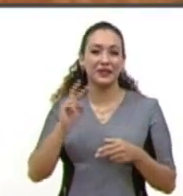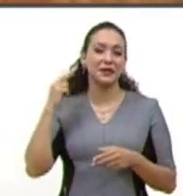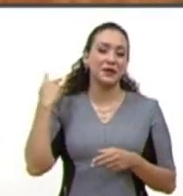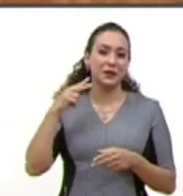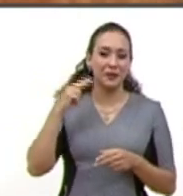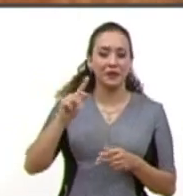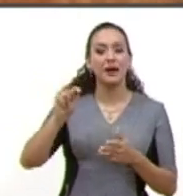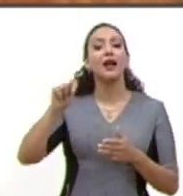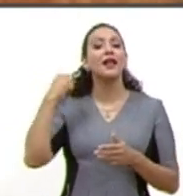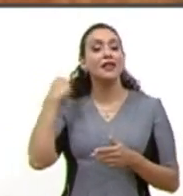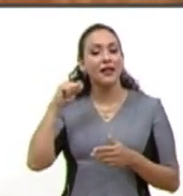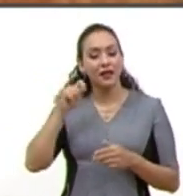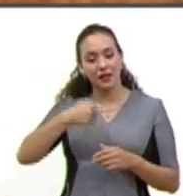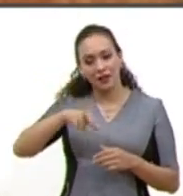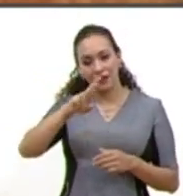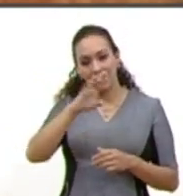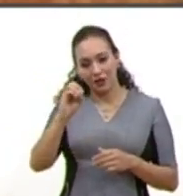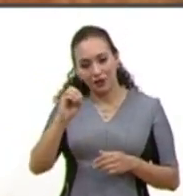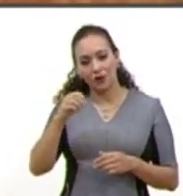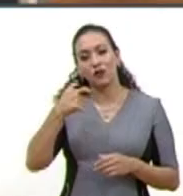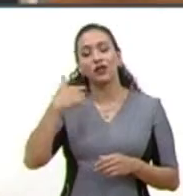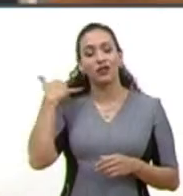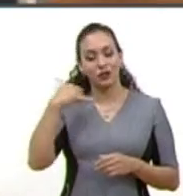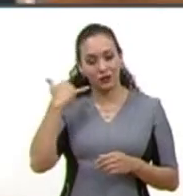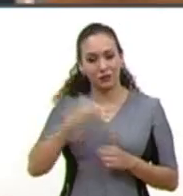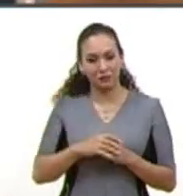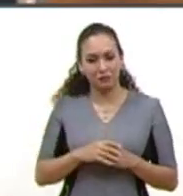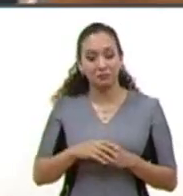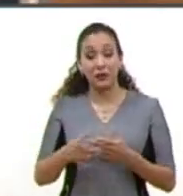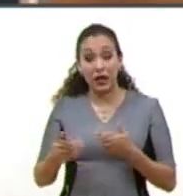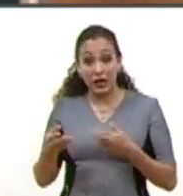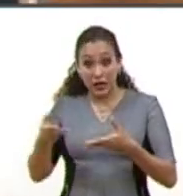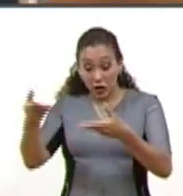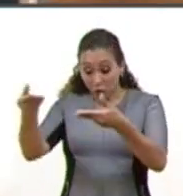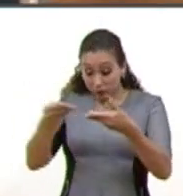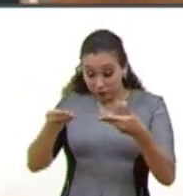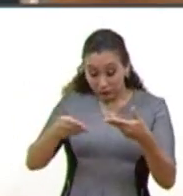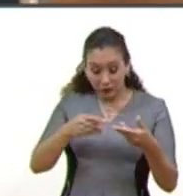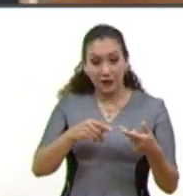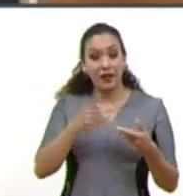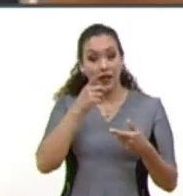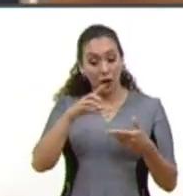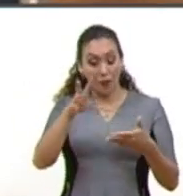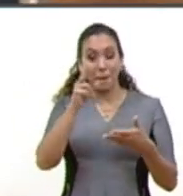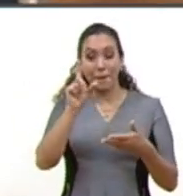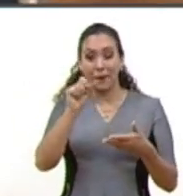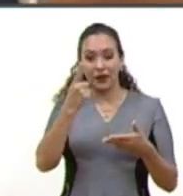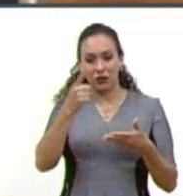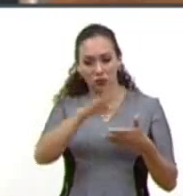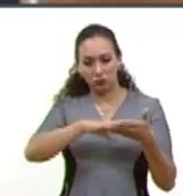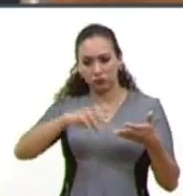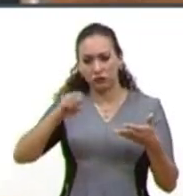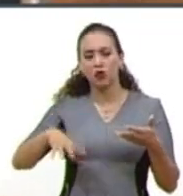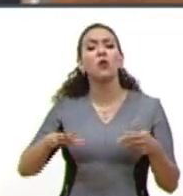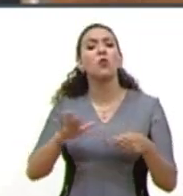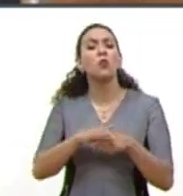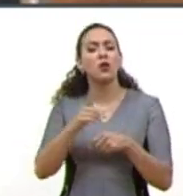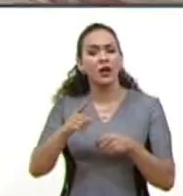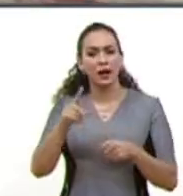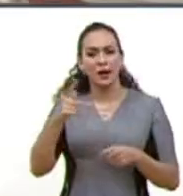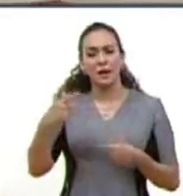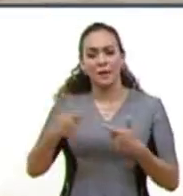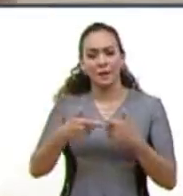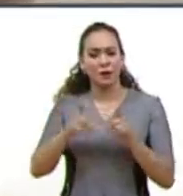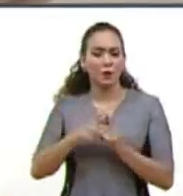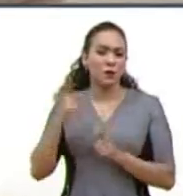Tabasco, Quintana Roo y Yucatán. Resolvió desechar de plano 21 de ellos, que fueron presentados por los partidos